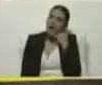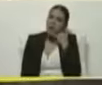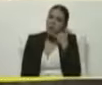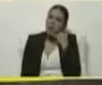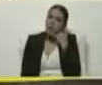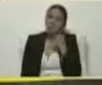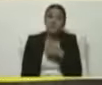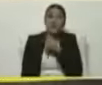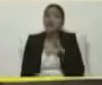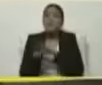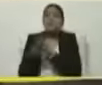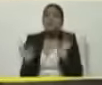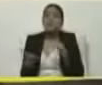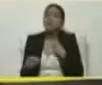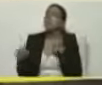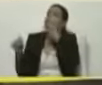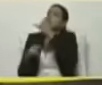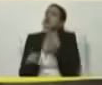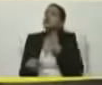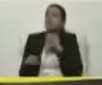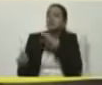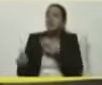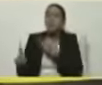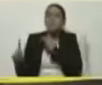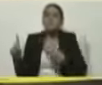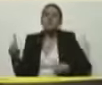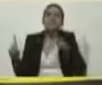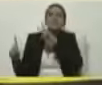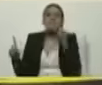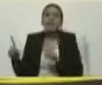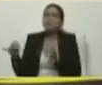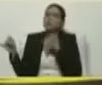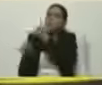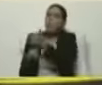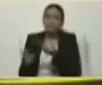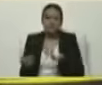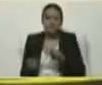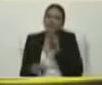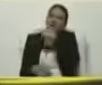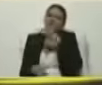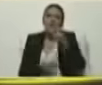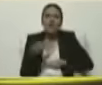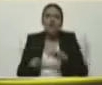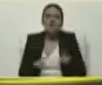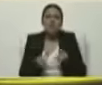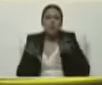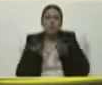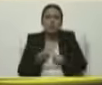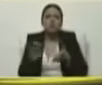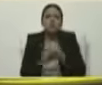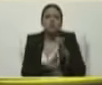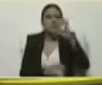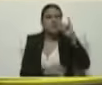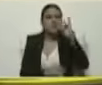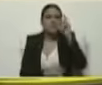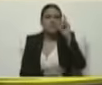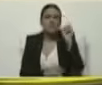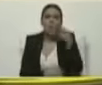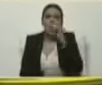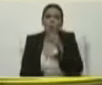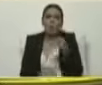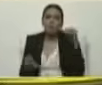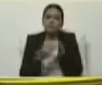el presidente de Venezuela. ¿Y qué hicieron? Se apoderaron de Citgo,